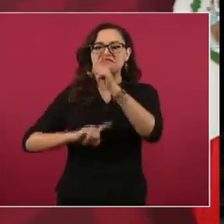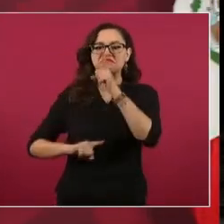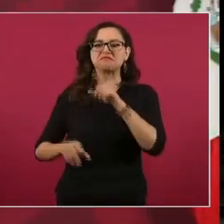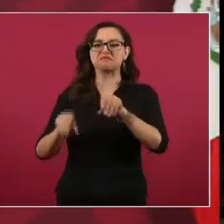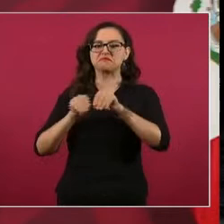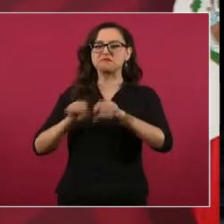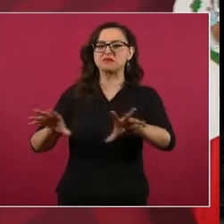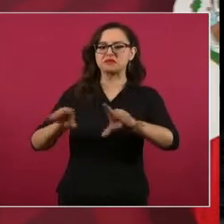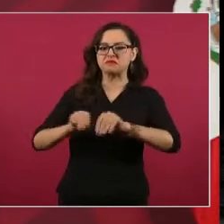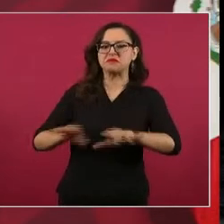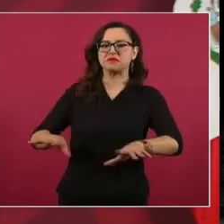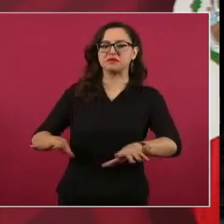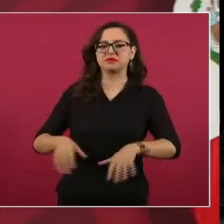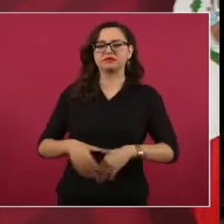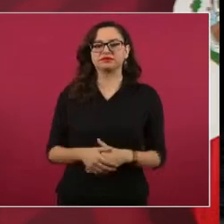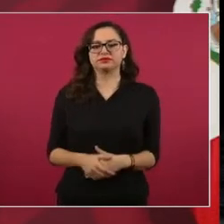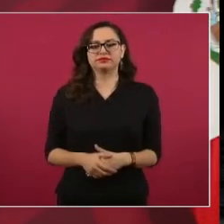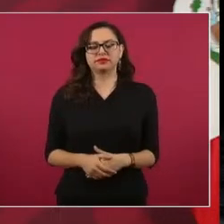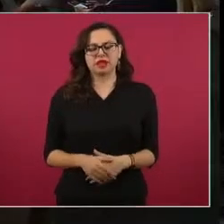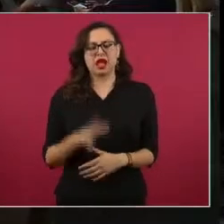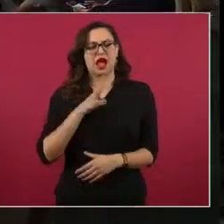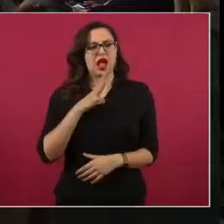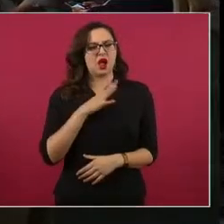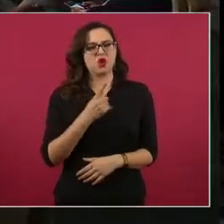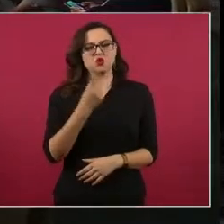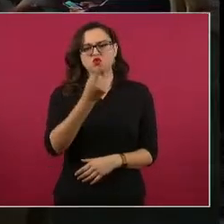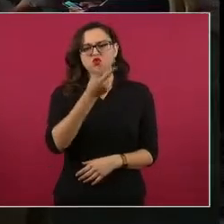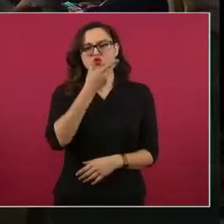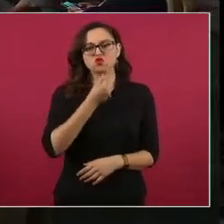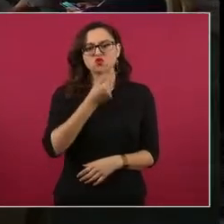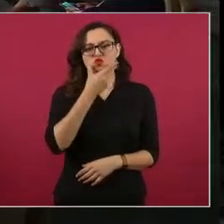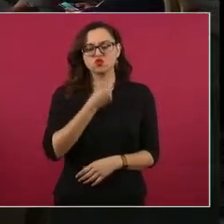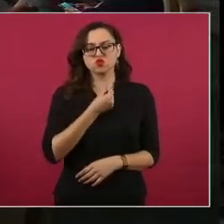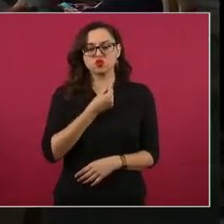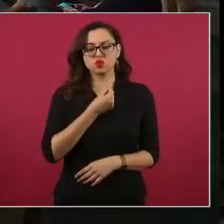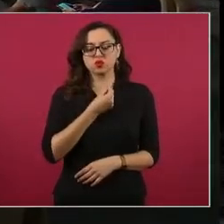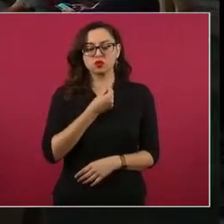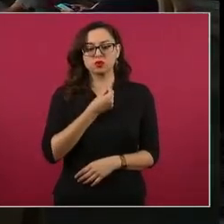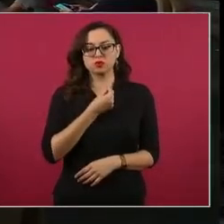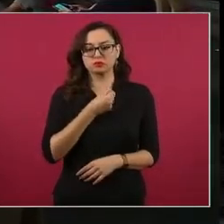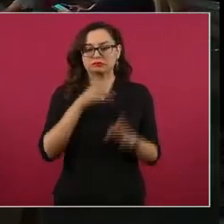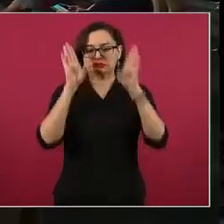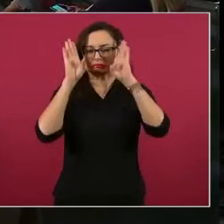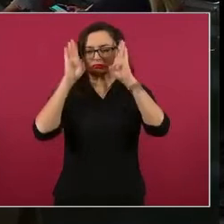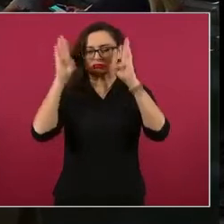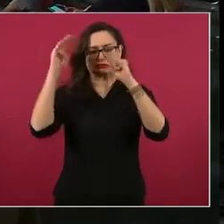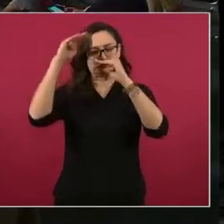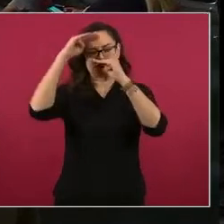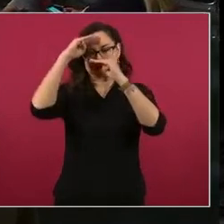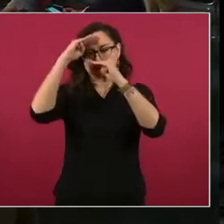hay un analista muy conservador